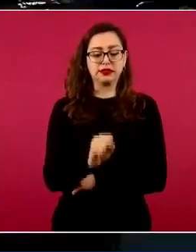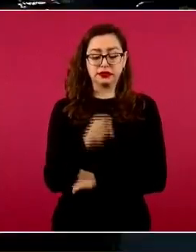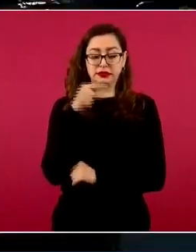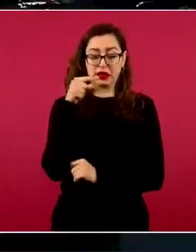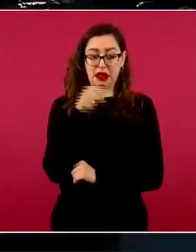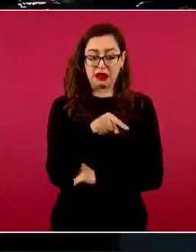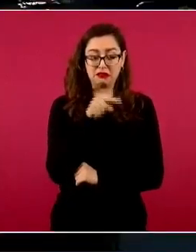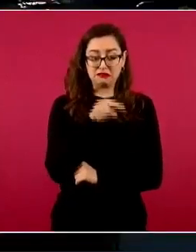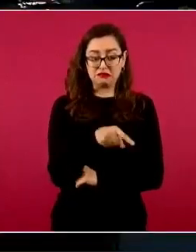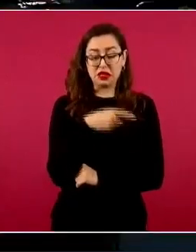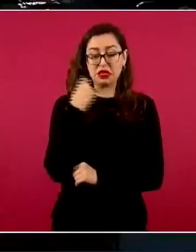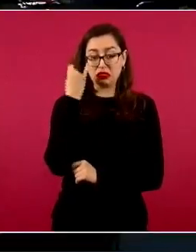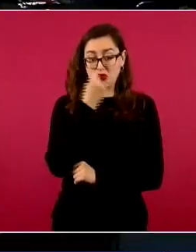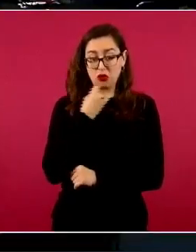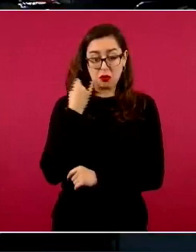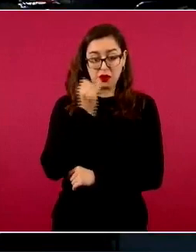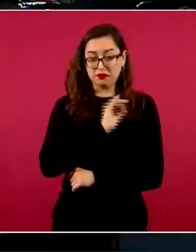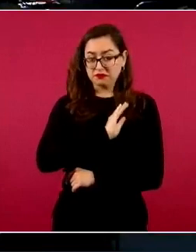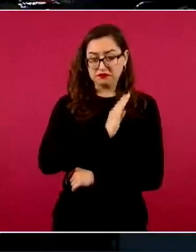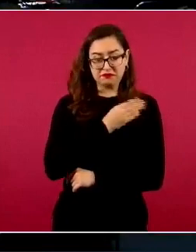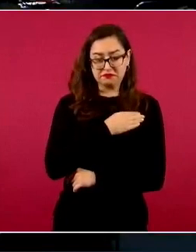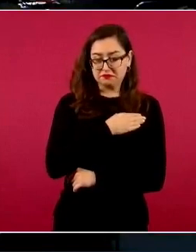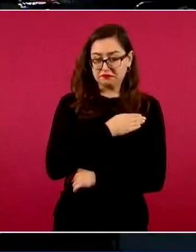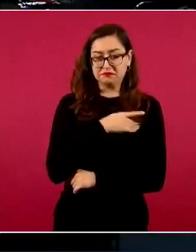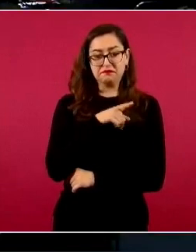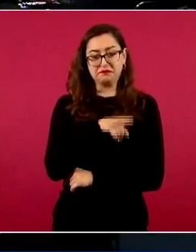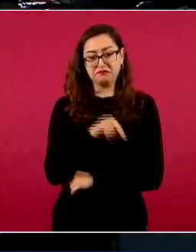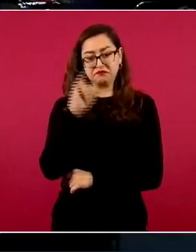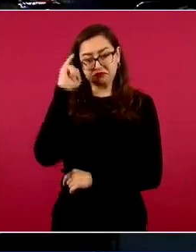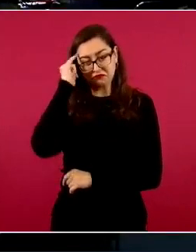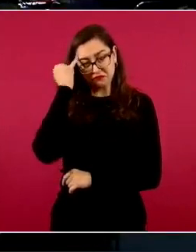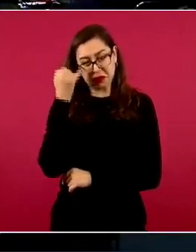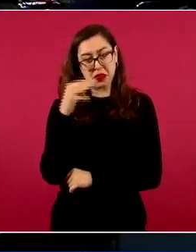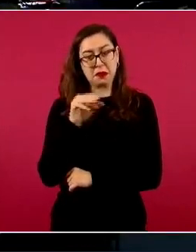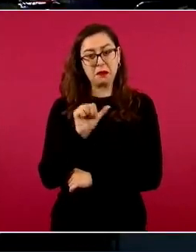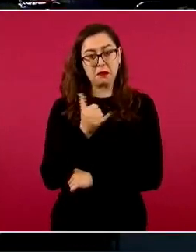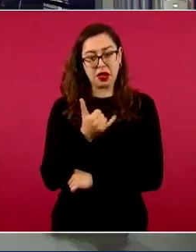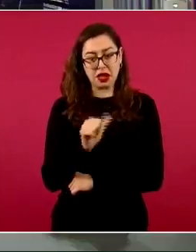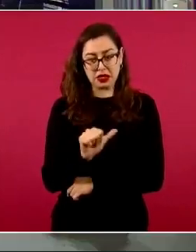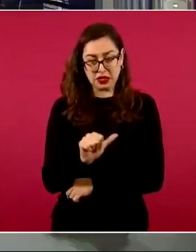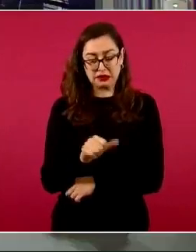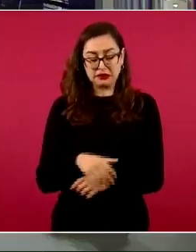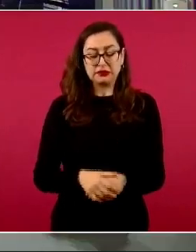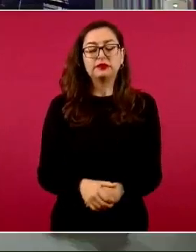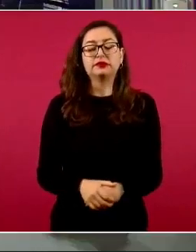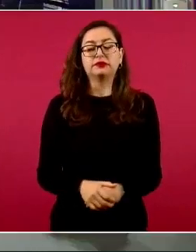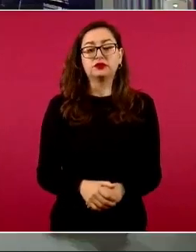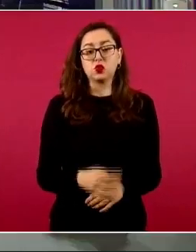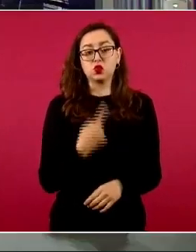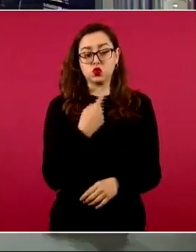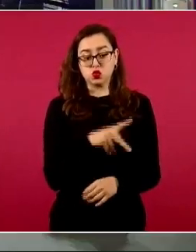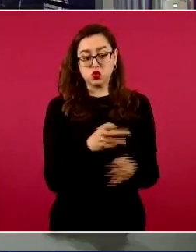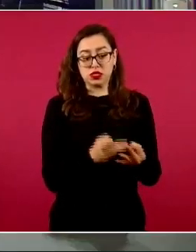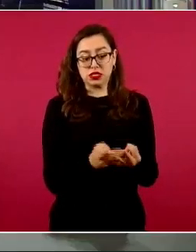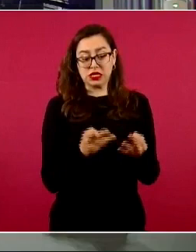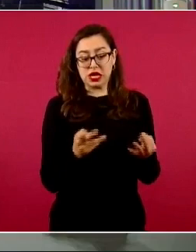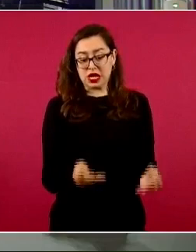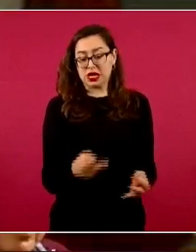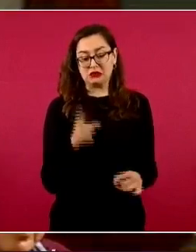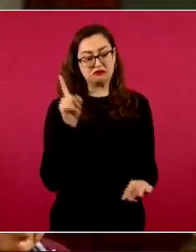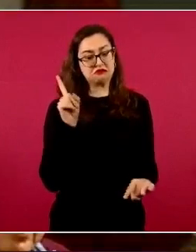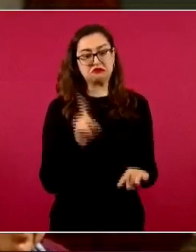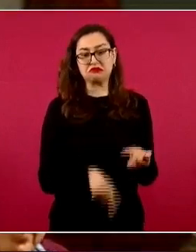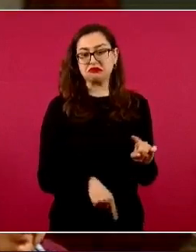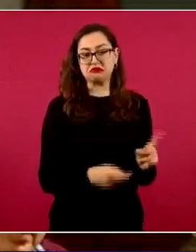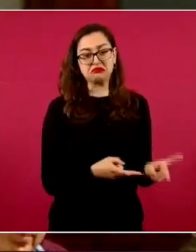pues no habla el castellano, es de origen maya. Le están quitando su propiedad, su